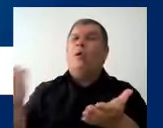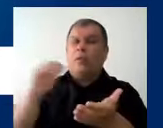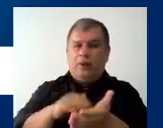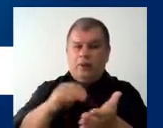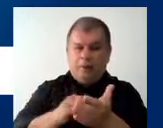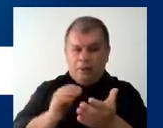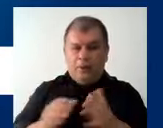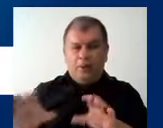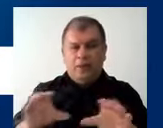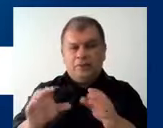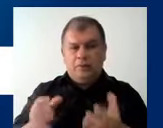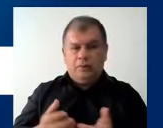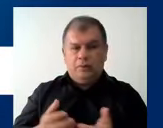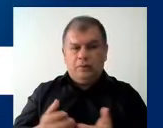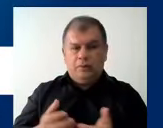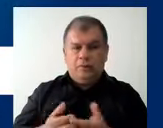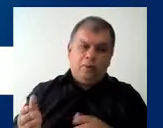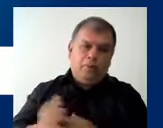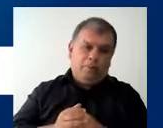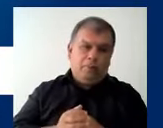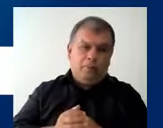están realizando una